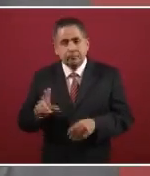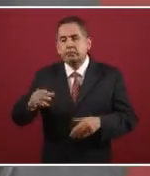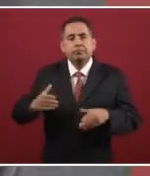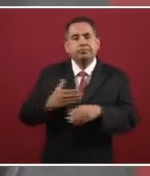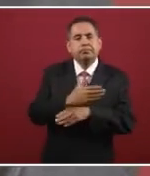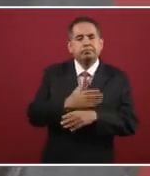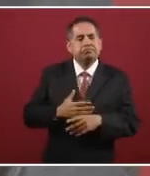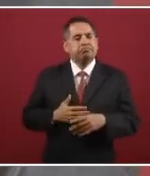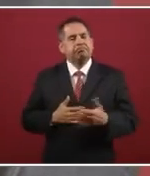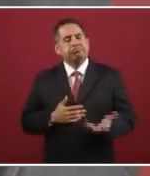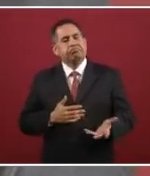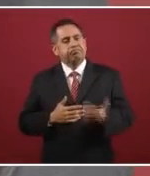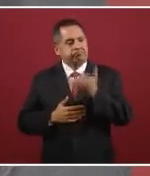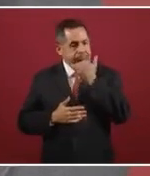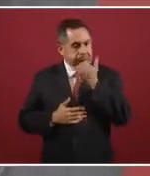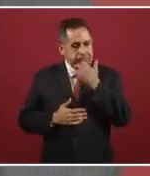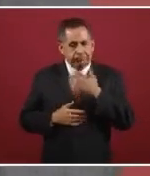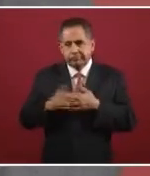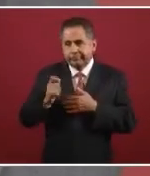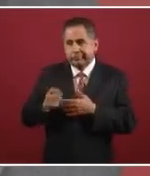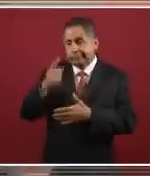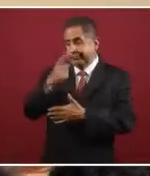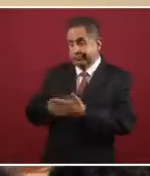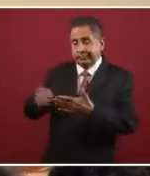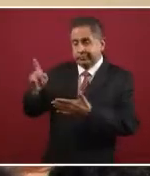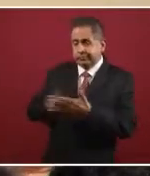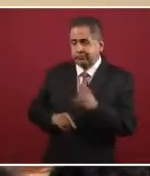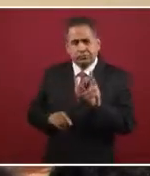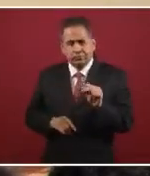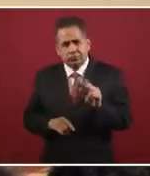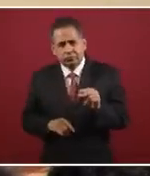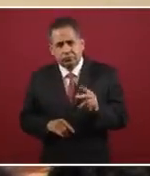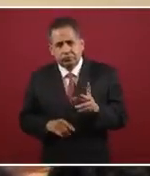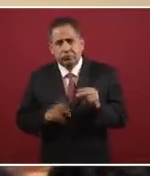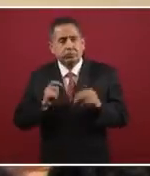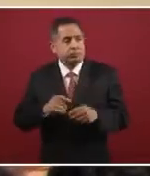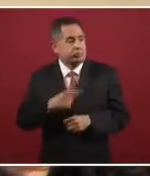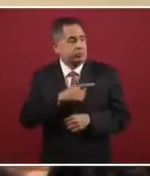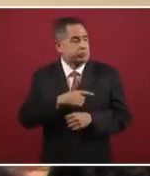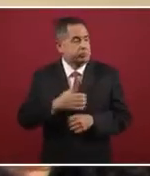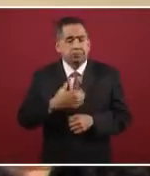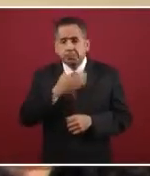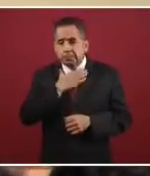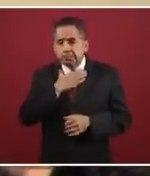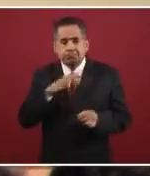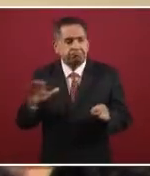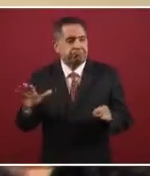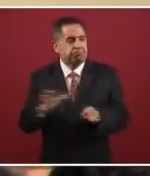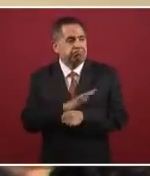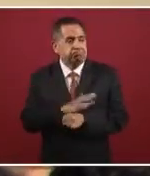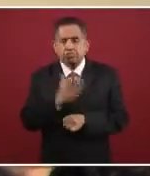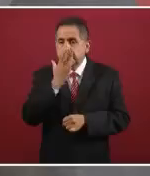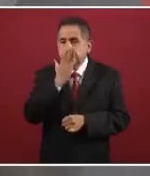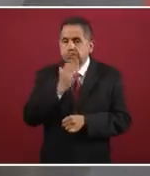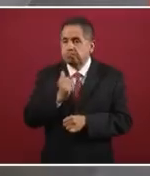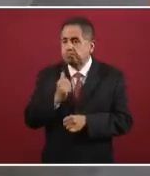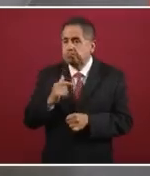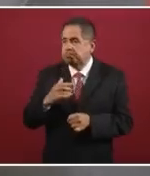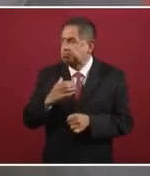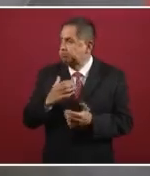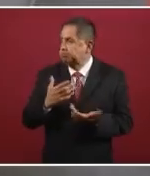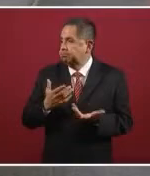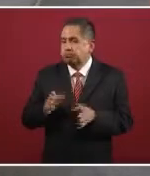Entonces no es que reprobara el examen, es que no había espacio, no había cupo. Entonces